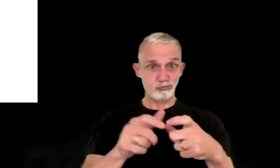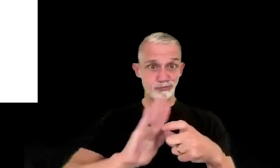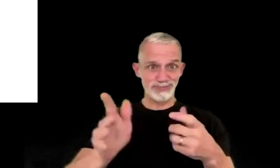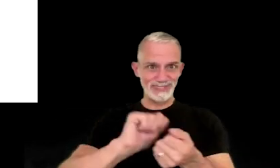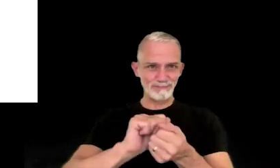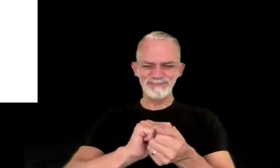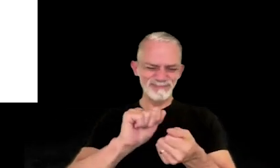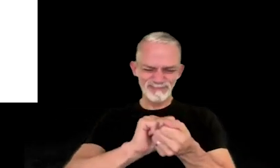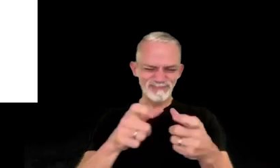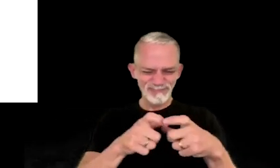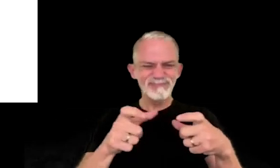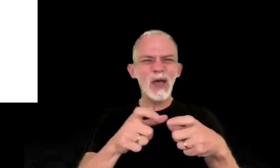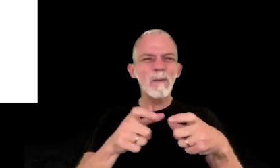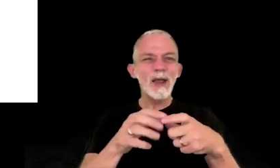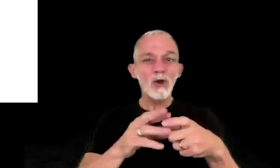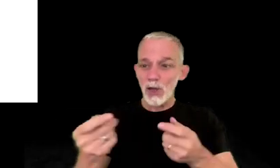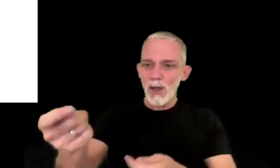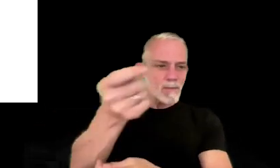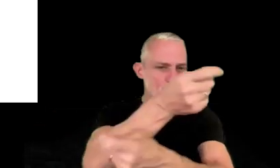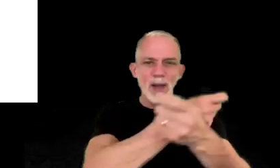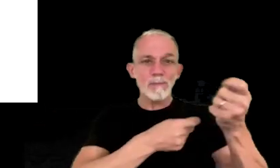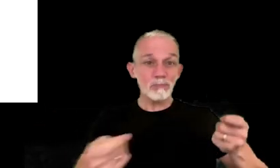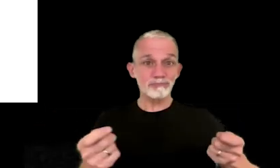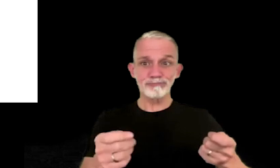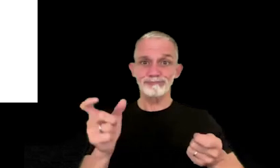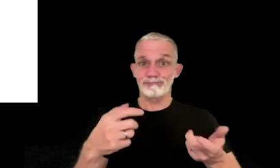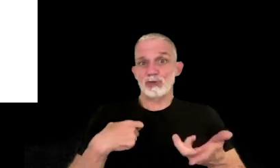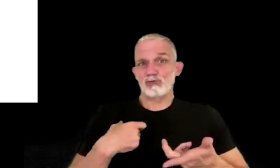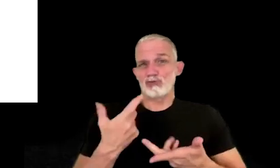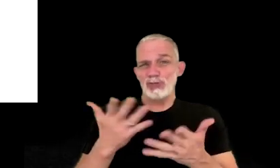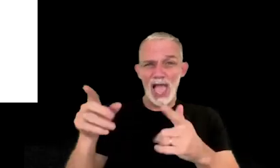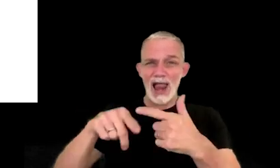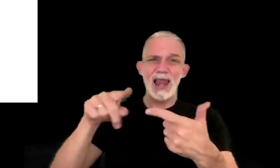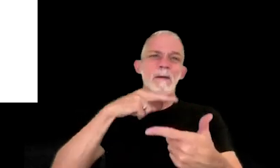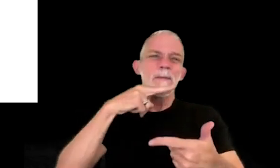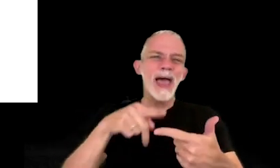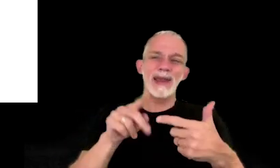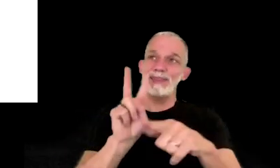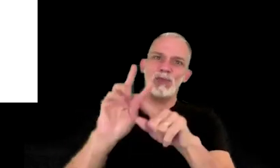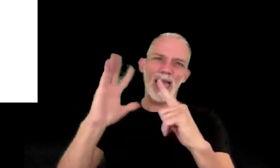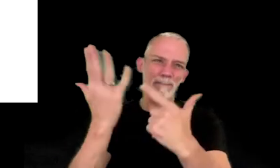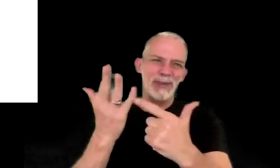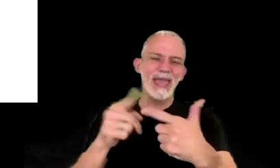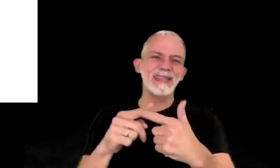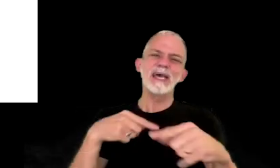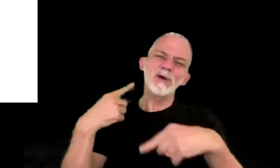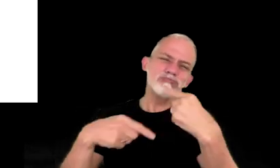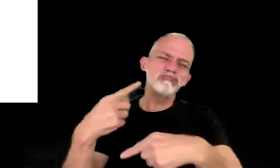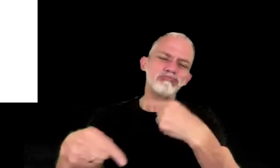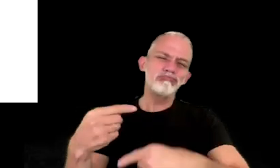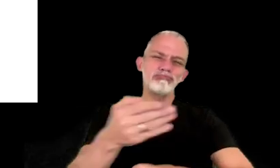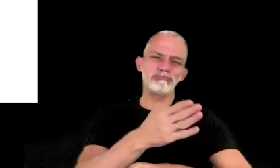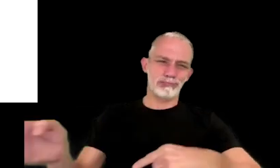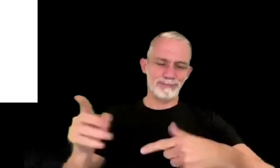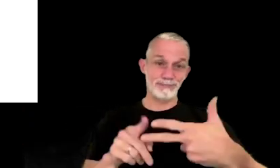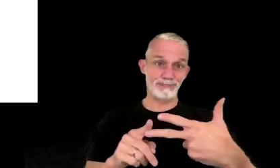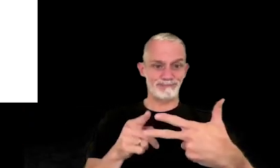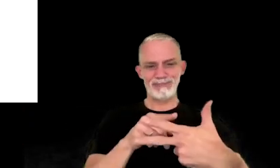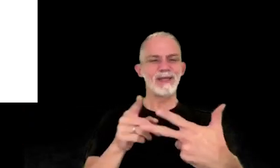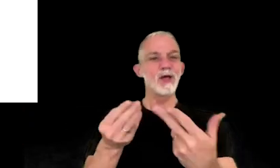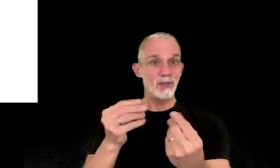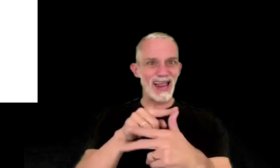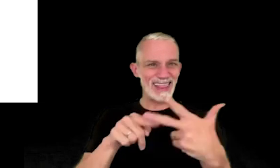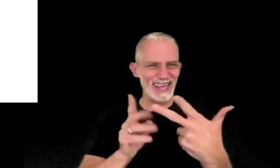emitir estos valores negociables? Que son de carácter social, de carácter verde y sustentable. Entonces indica cómo